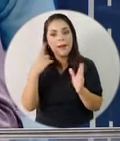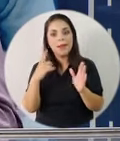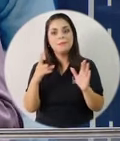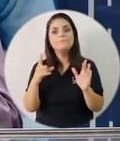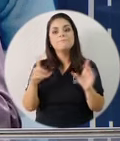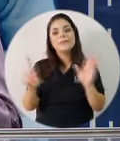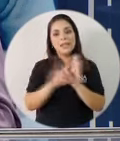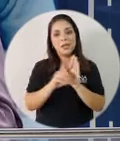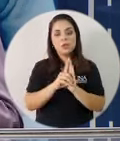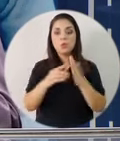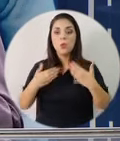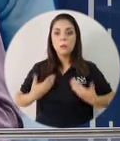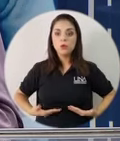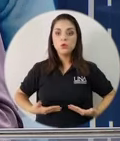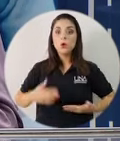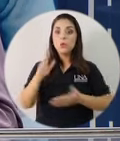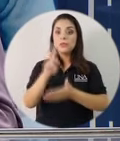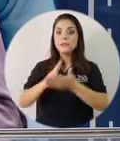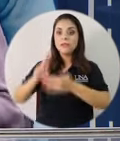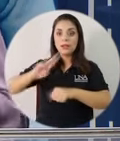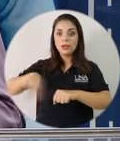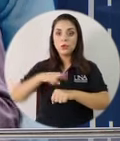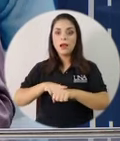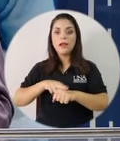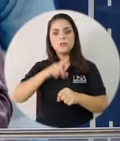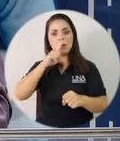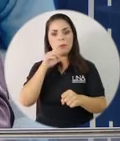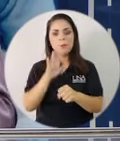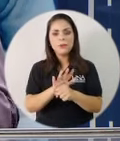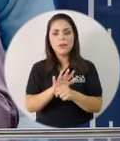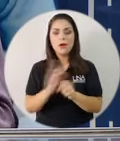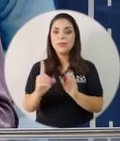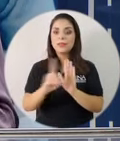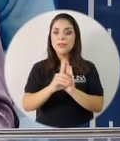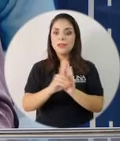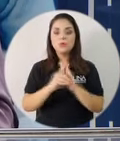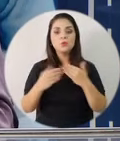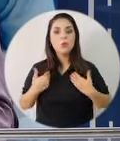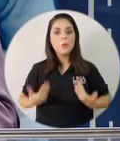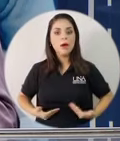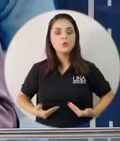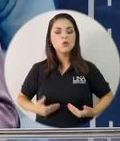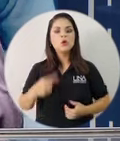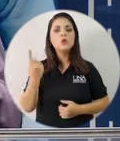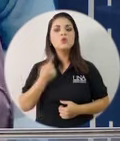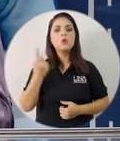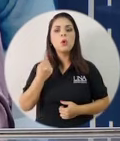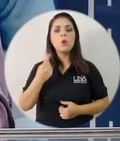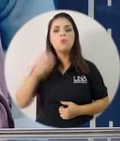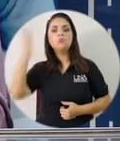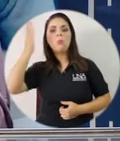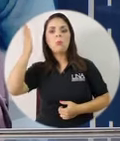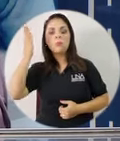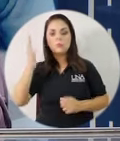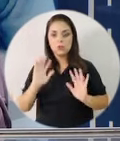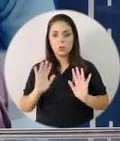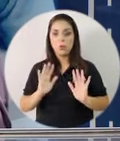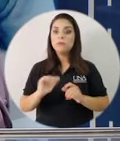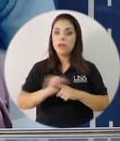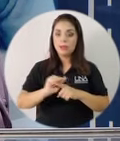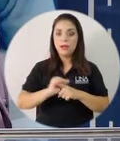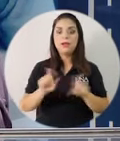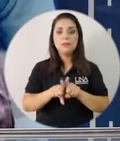transversalmente por los derechos humanos, ¿verdad? La Universidad Nacional es una universidad comprometida con los derechos humanos, no solamente como discurso, sino